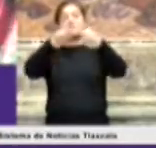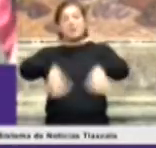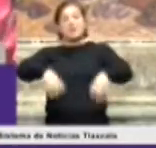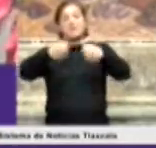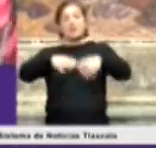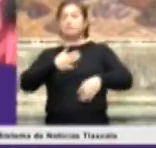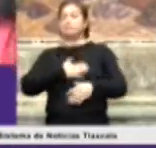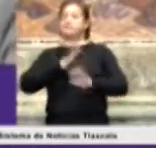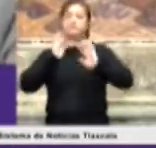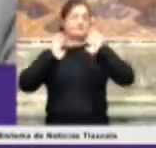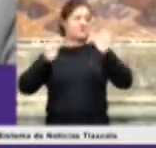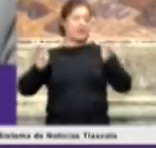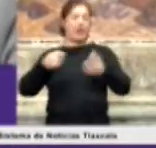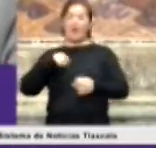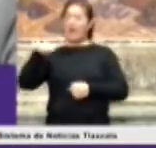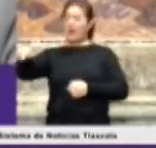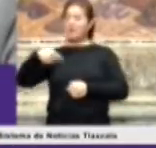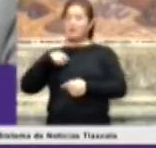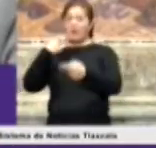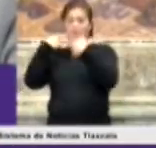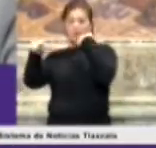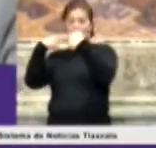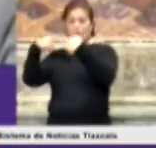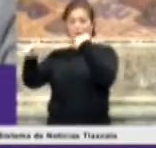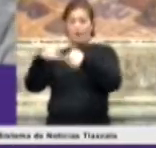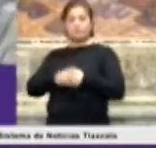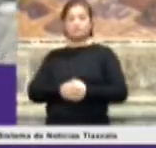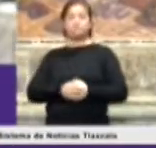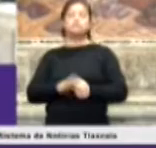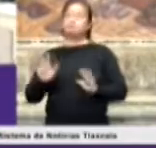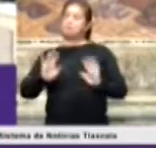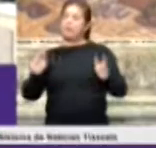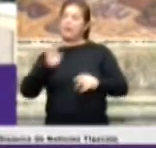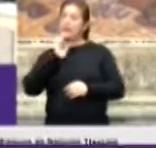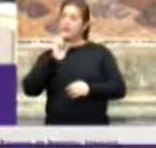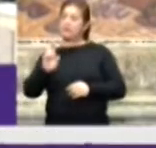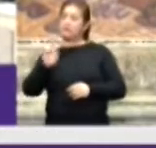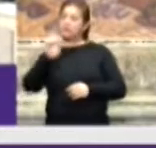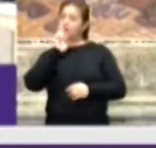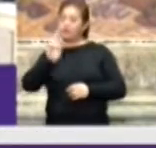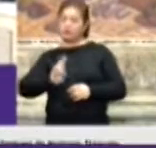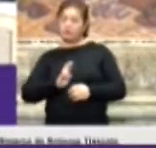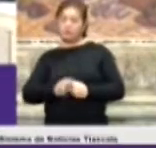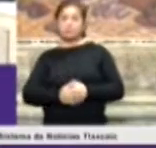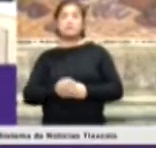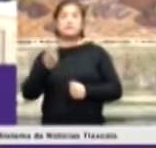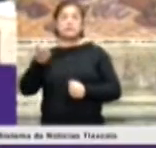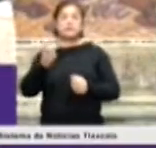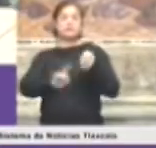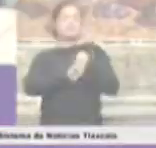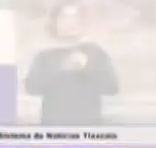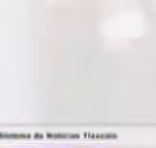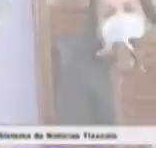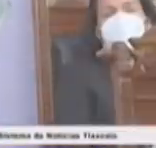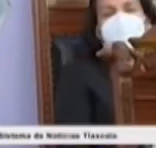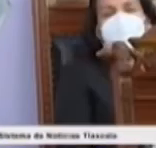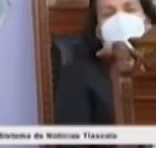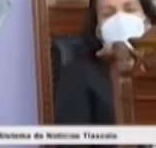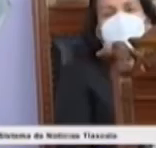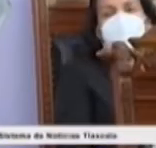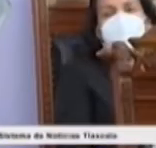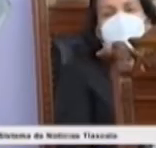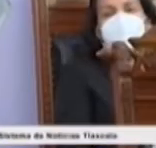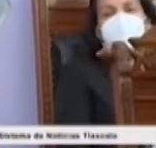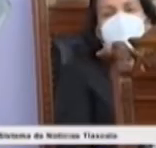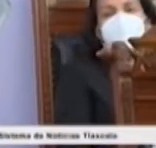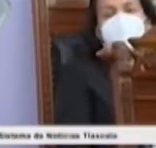Xaltocan. Además, se firmó una carta compromiso con inversionistas para la creación de más de 4.000 empleos en la entidad.